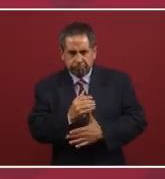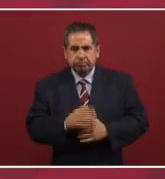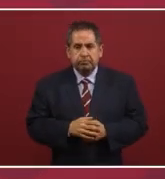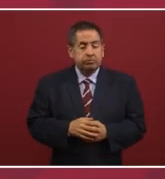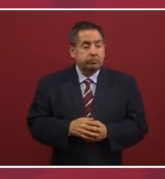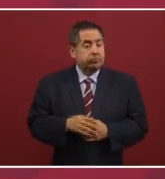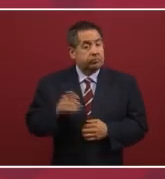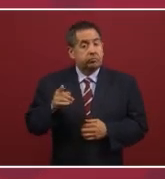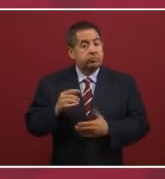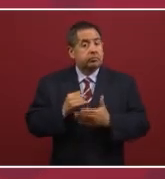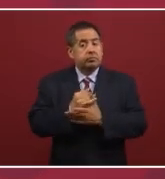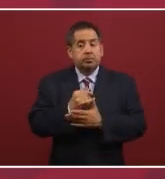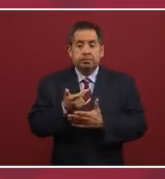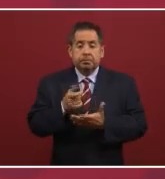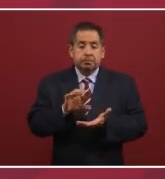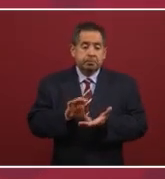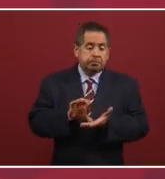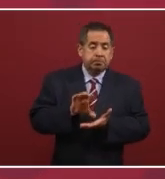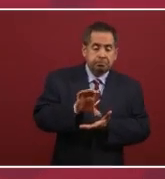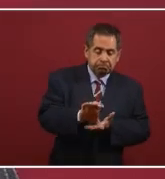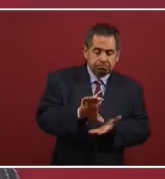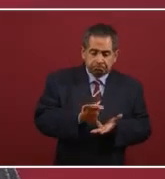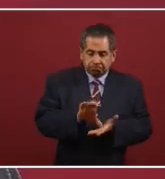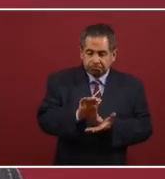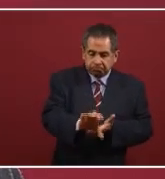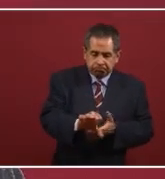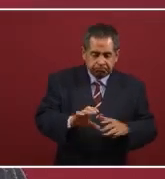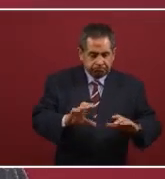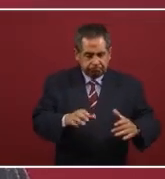financiar el gasto